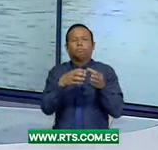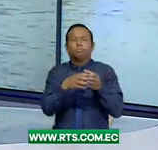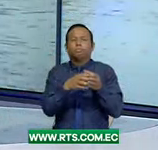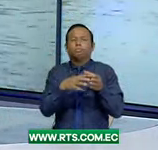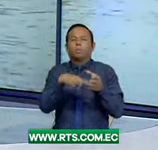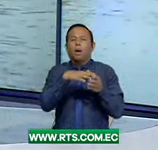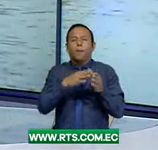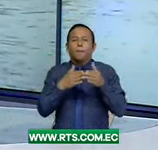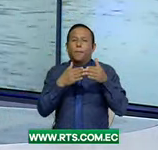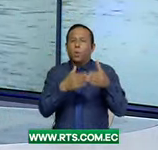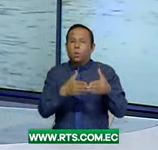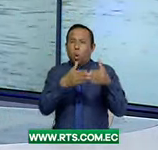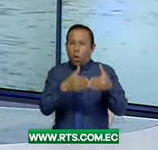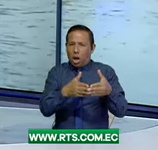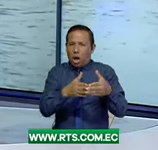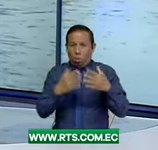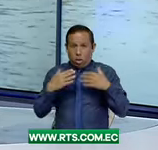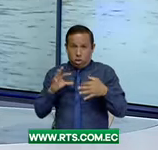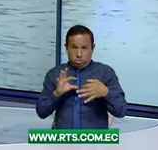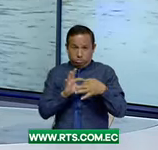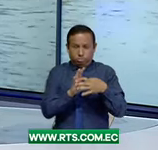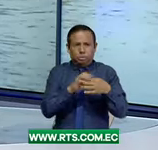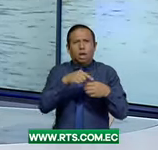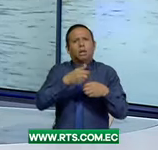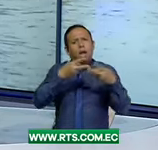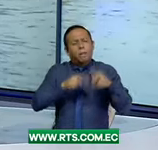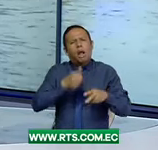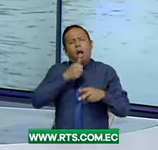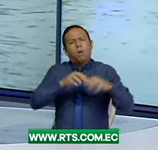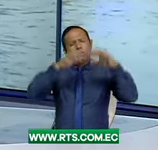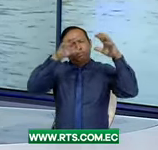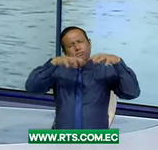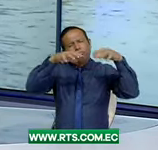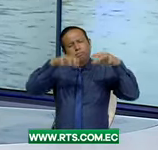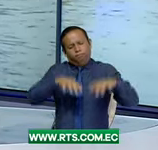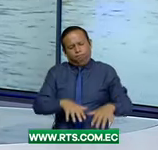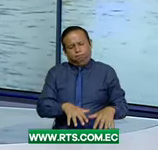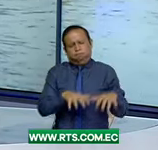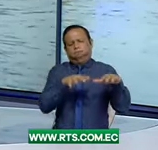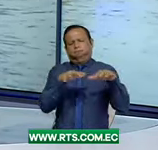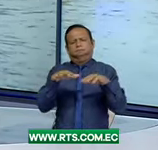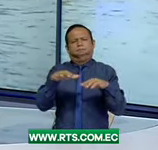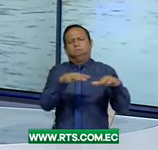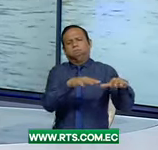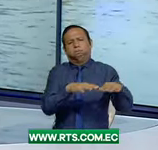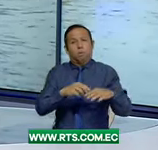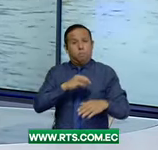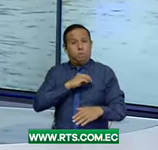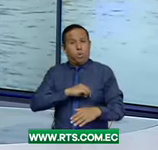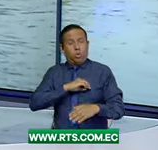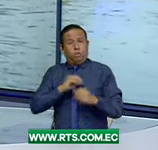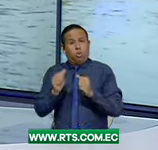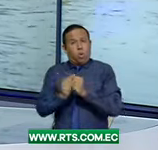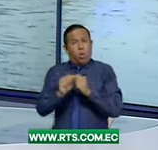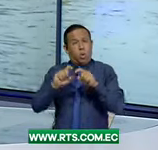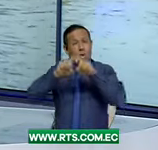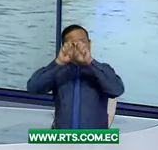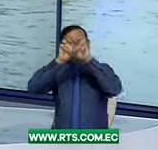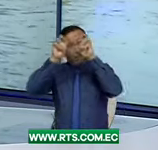sufre inundaciones debido a la fuerza de la temporada de lluvia. El municipio, en coordinación con Segura EP, han establecido